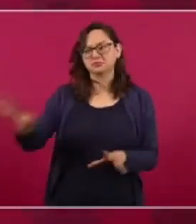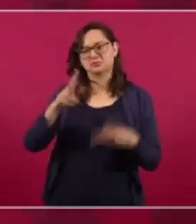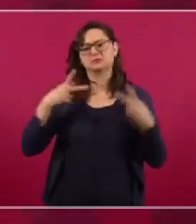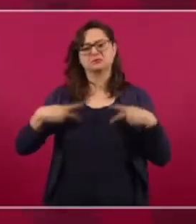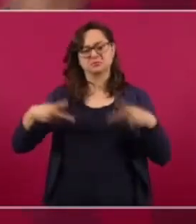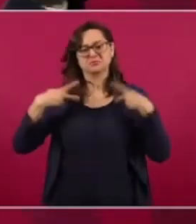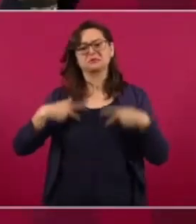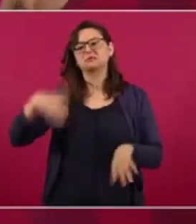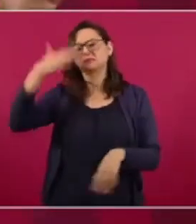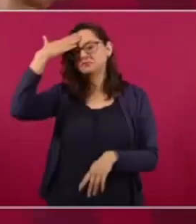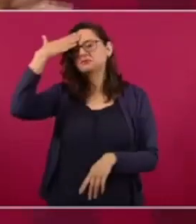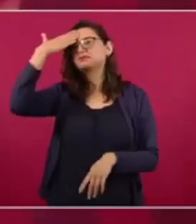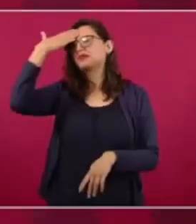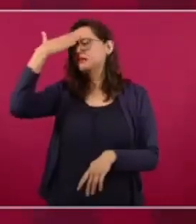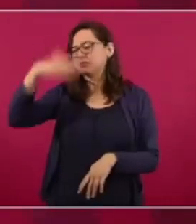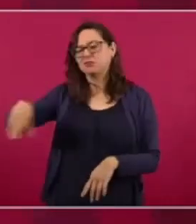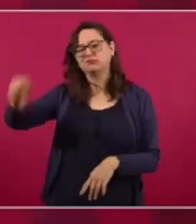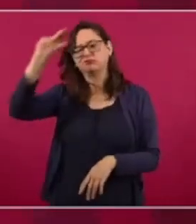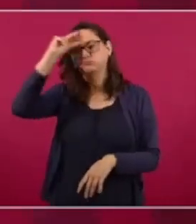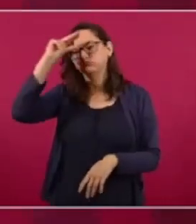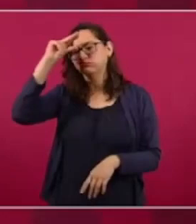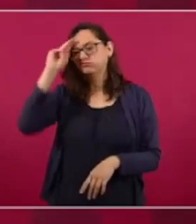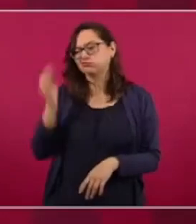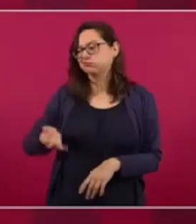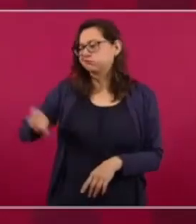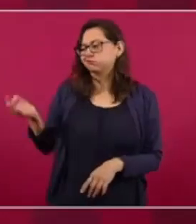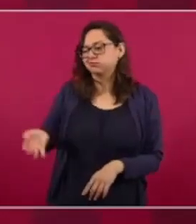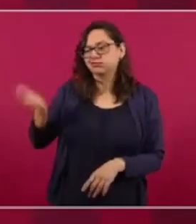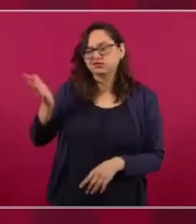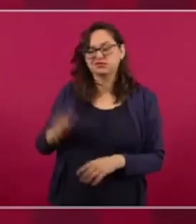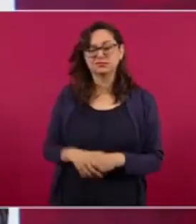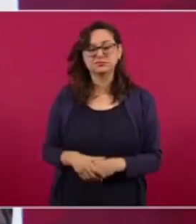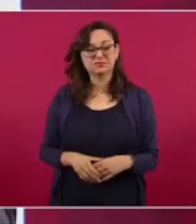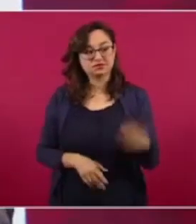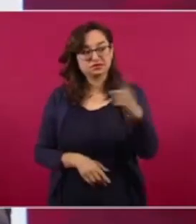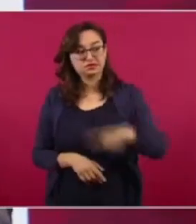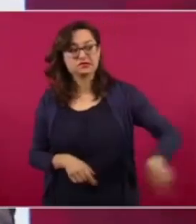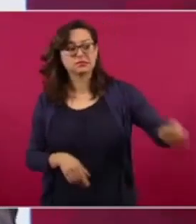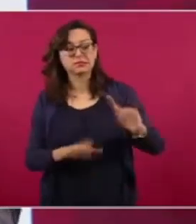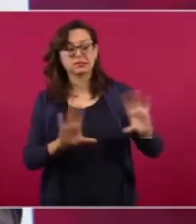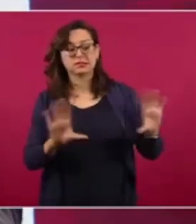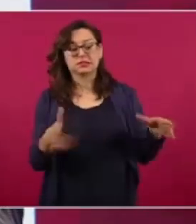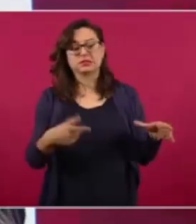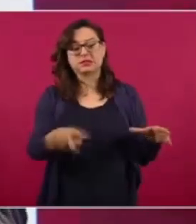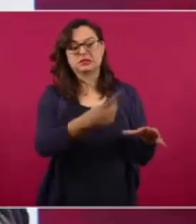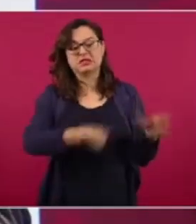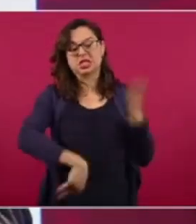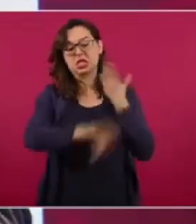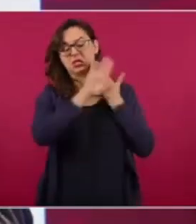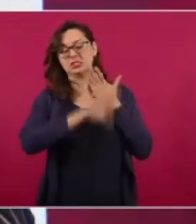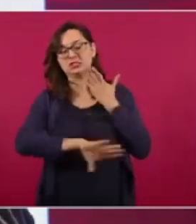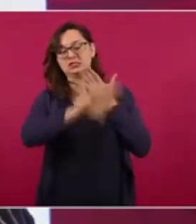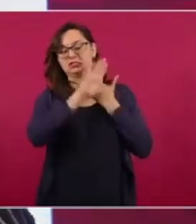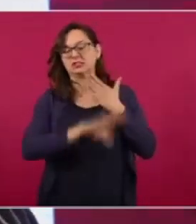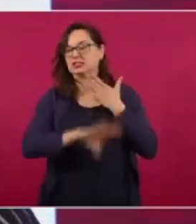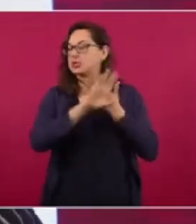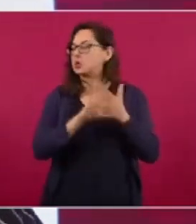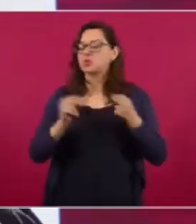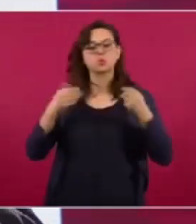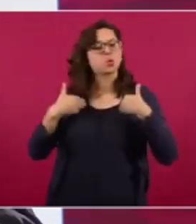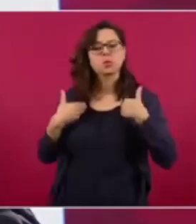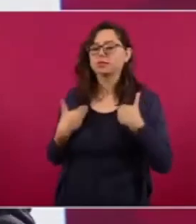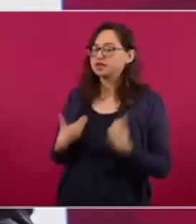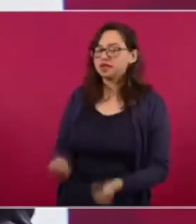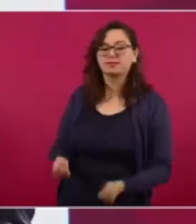a aceptar nuestros adversarios. Yo ya no debería de estarles dando